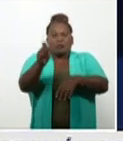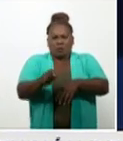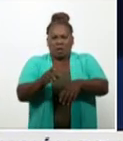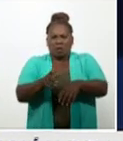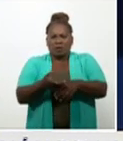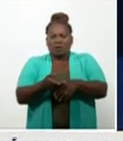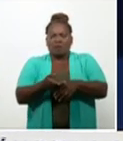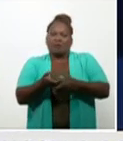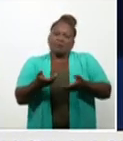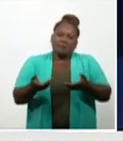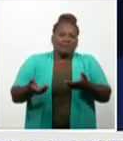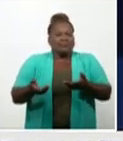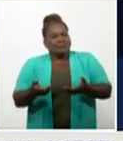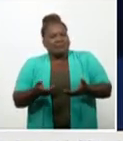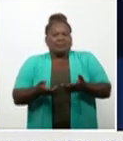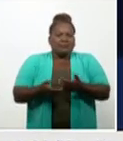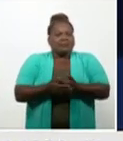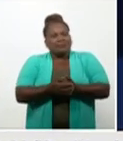determinarlo